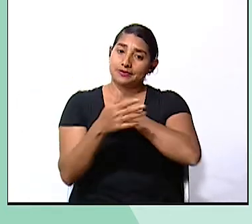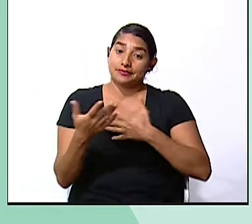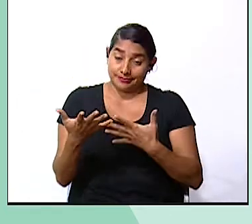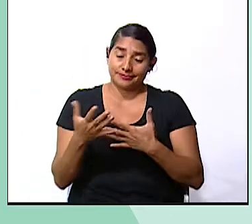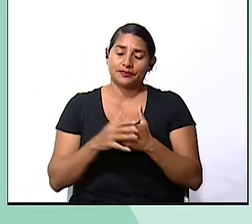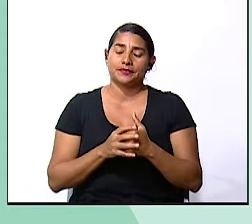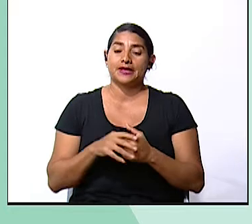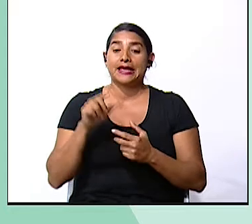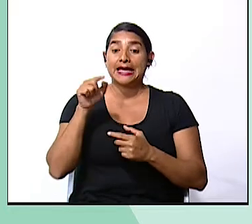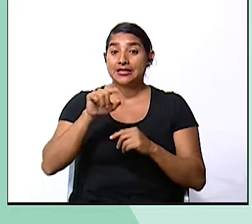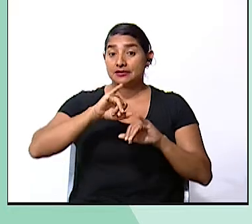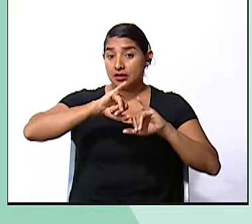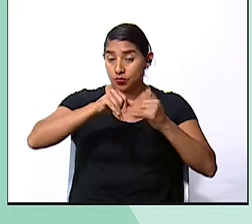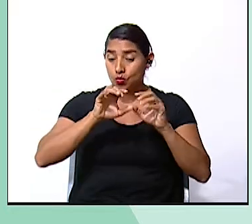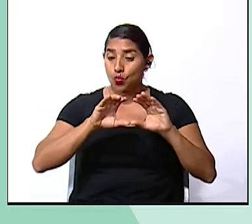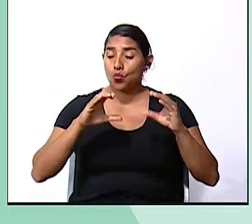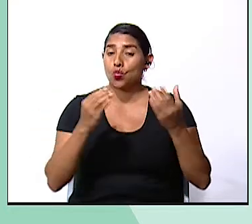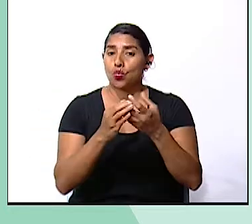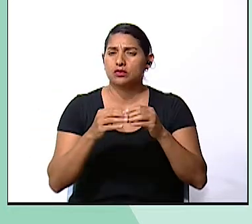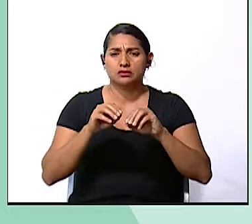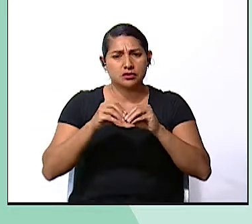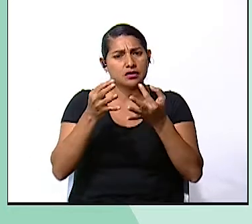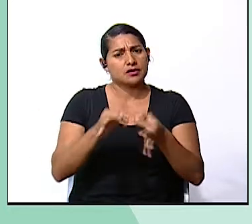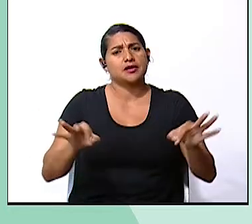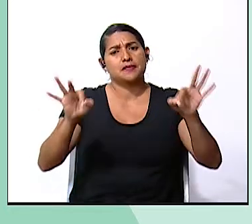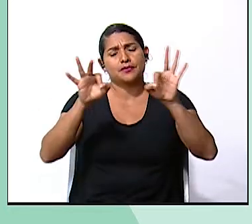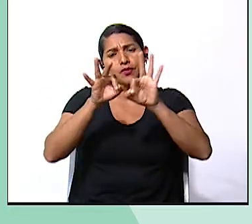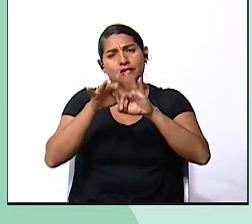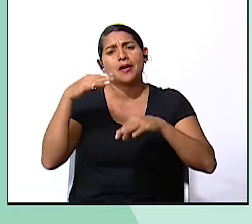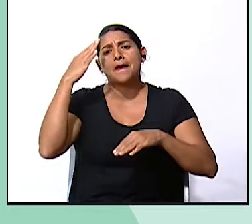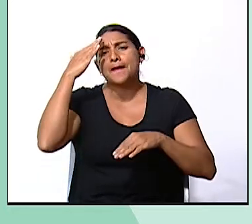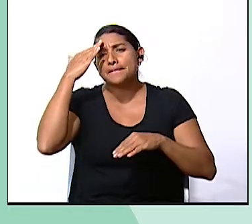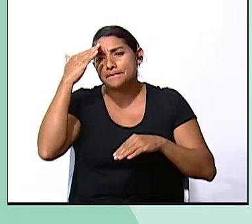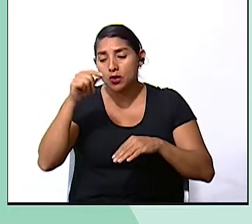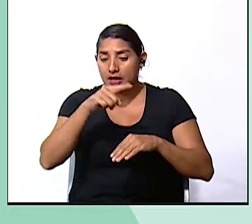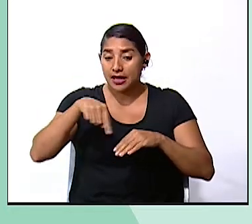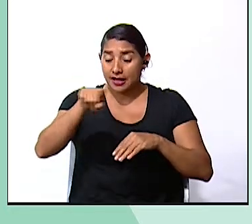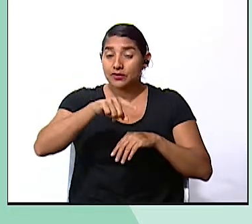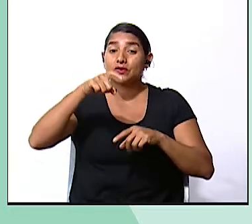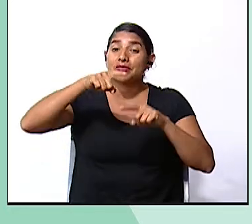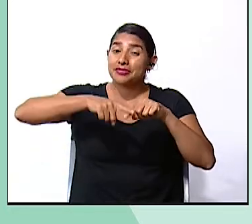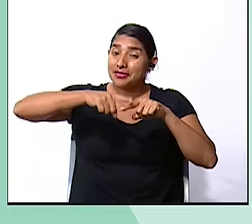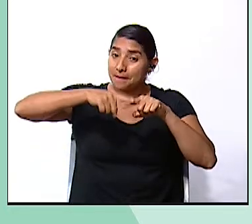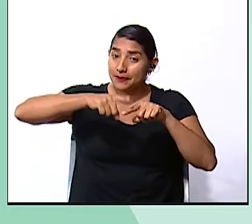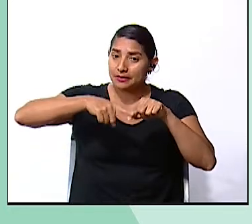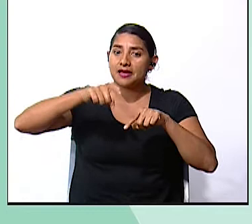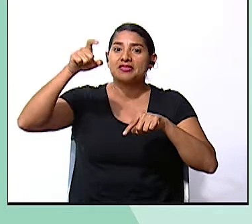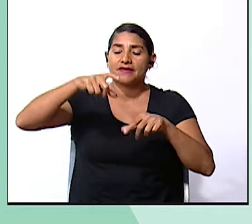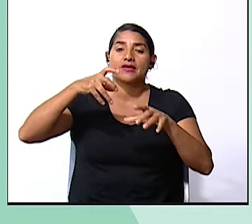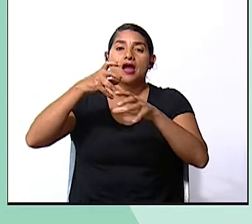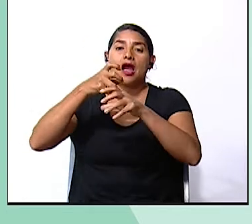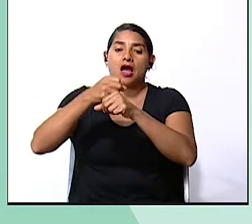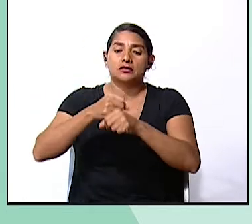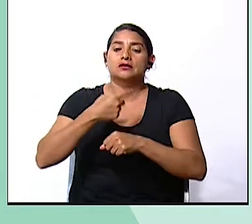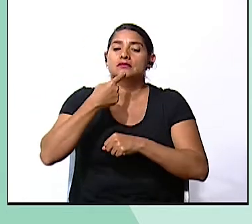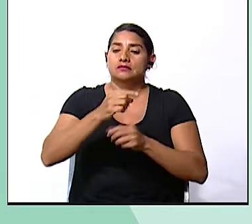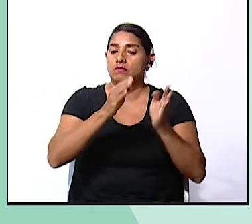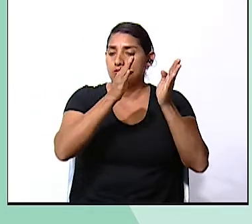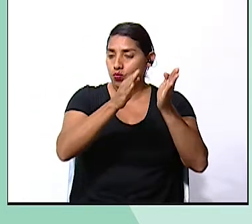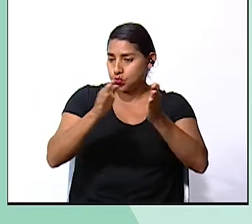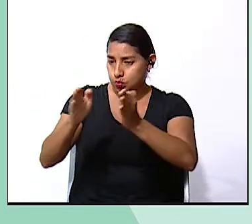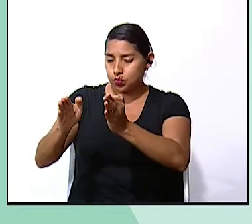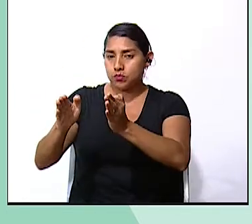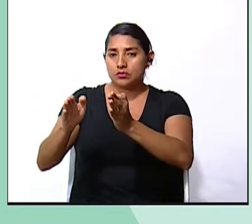Entonces, esa junta tenía gran importancia porque de ella era que se tenía que dar la